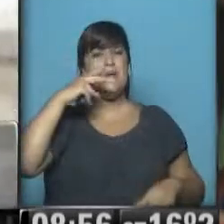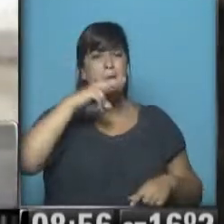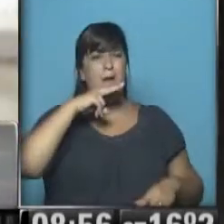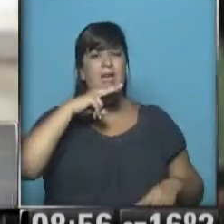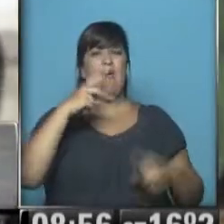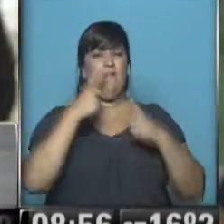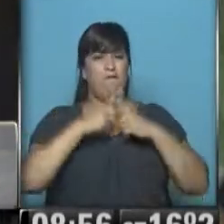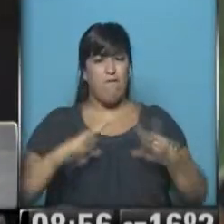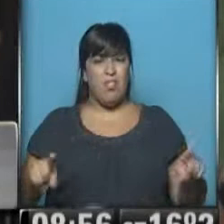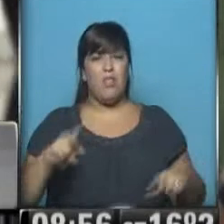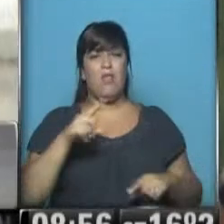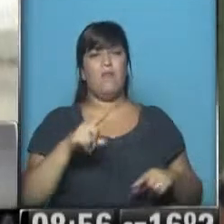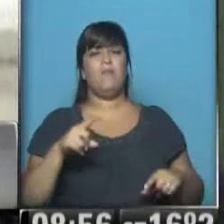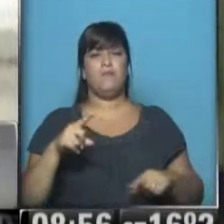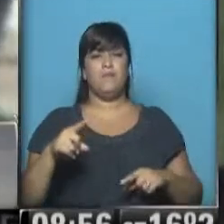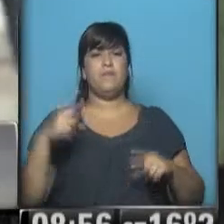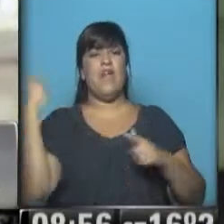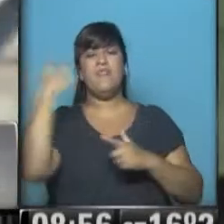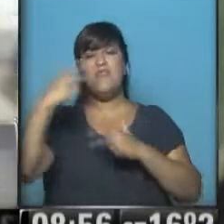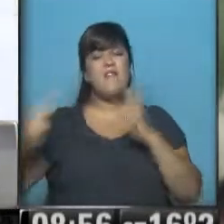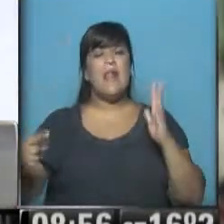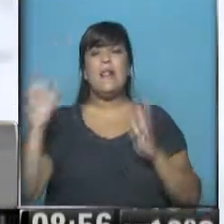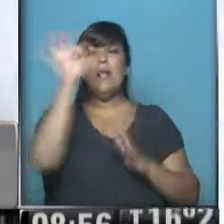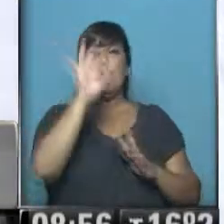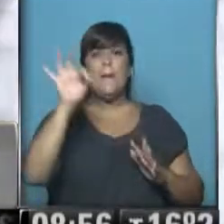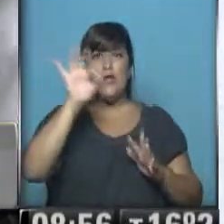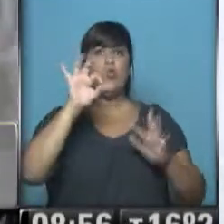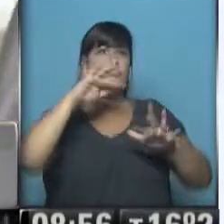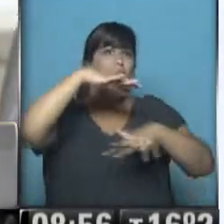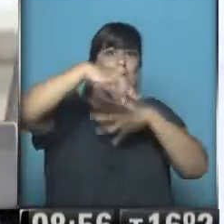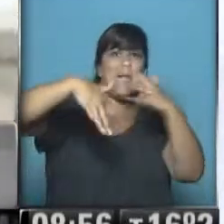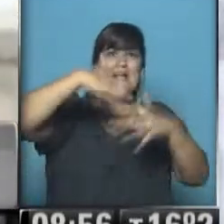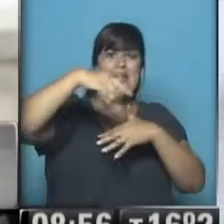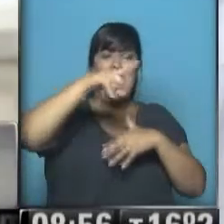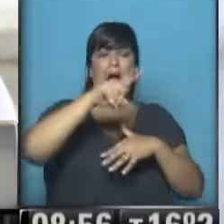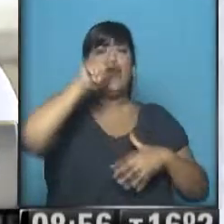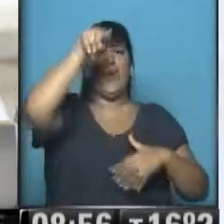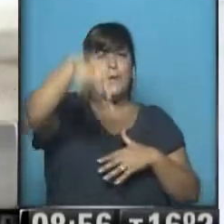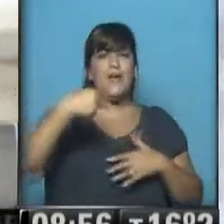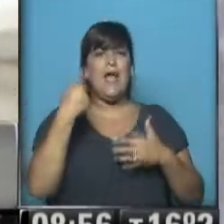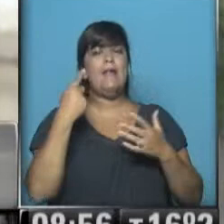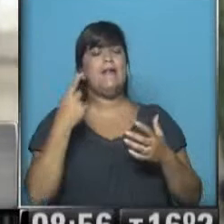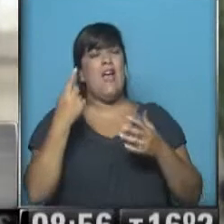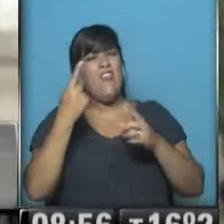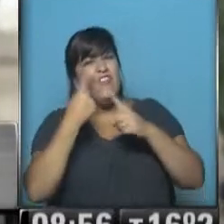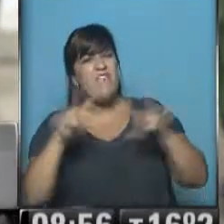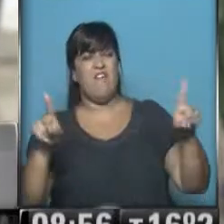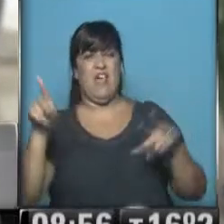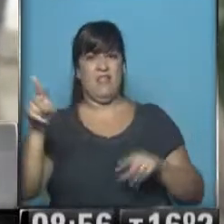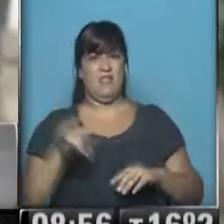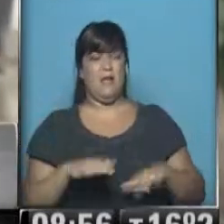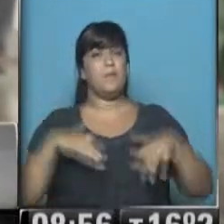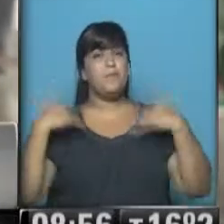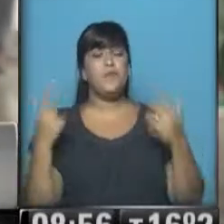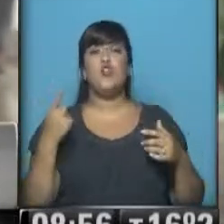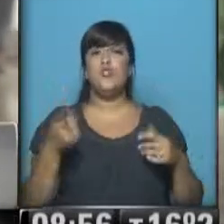decir, distintas variedades del virus a veces se recombinan y forman, digamos, como subespecies distintas. Y esto